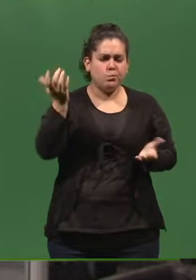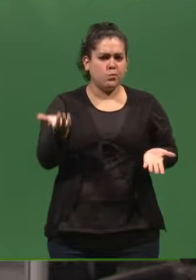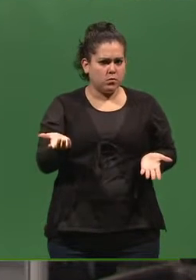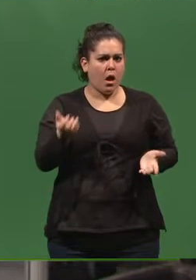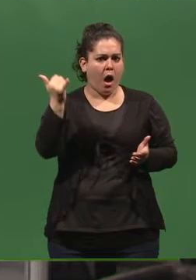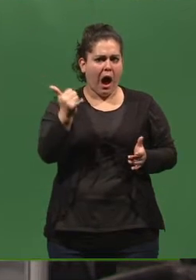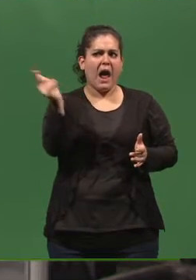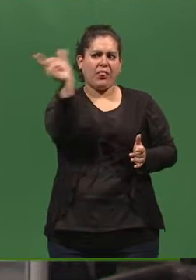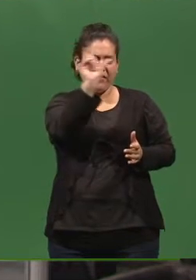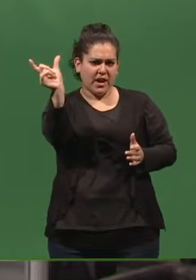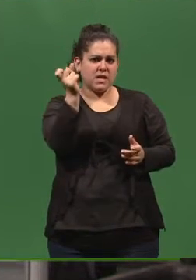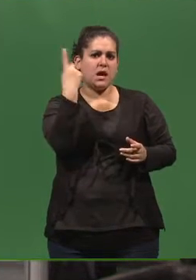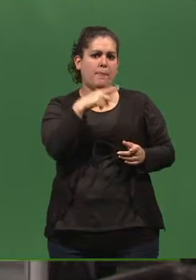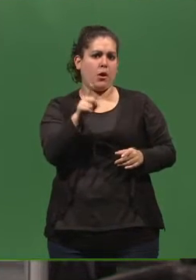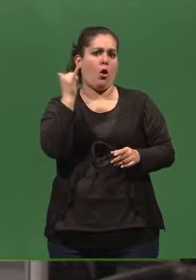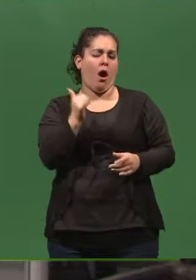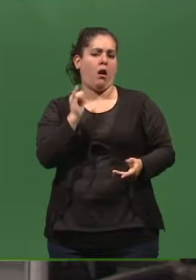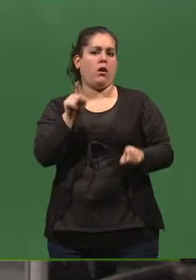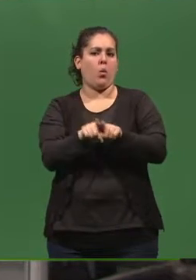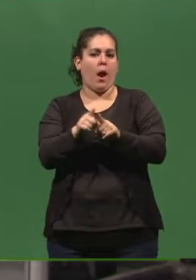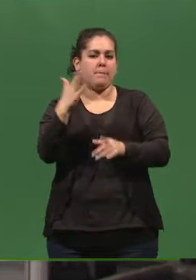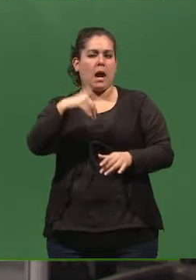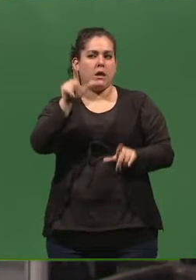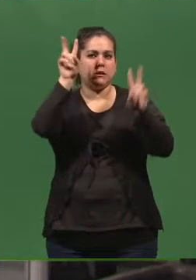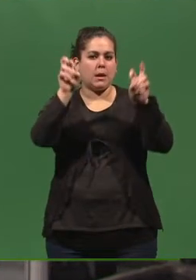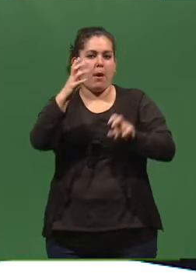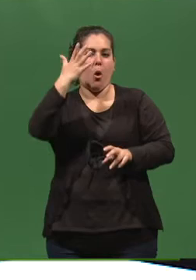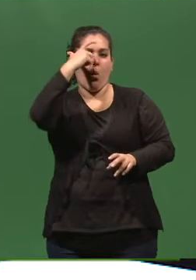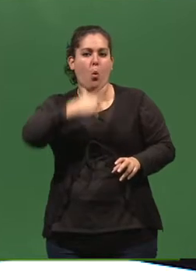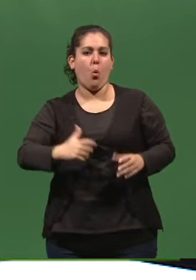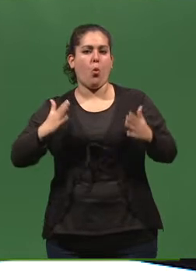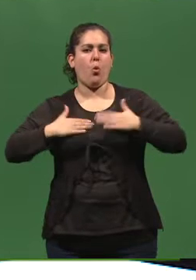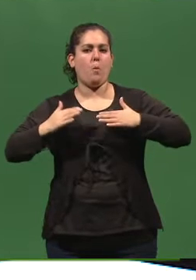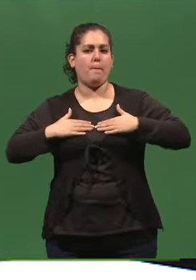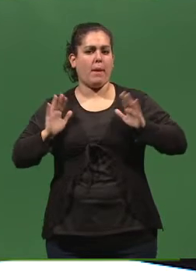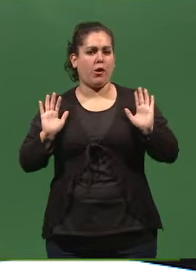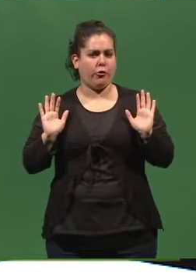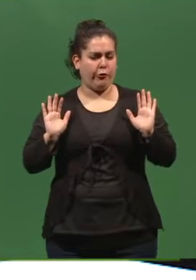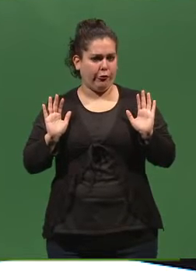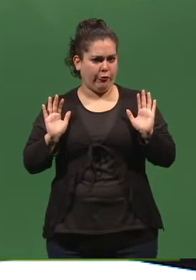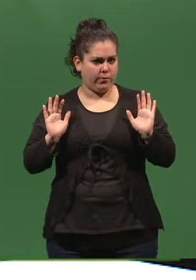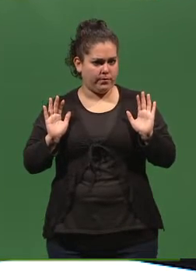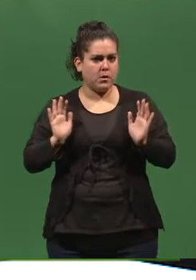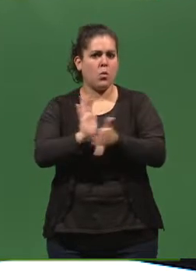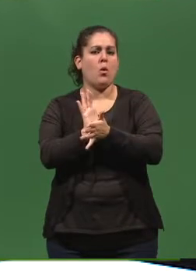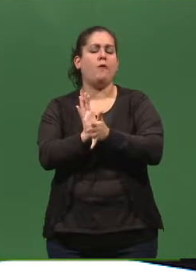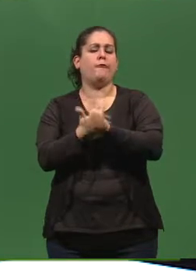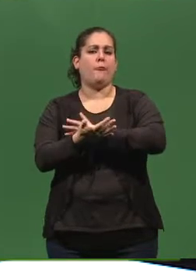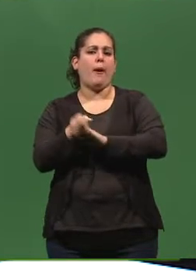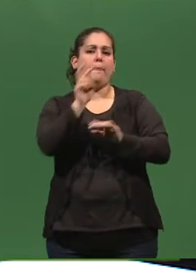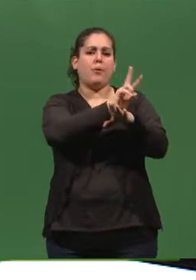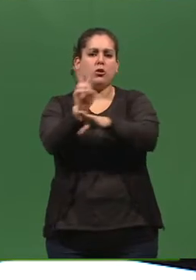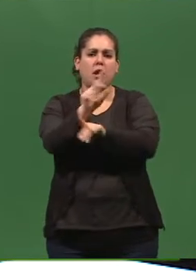o sea, con sus diferencias, o sea, pero que tomaron una medida mucho más humanitaria y mucho más tendiente a